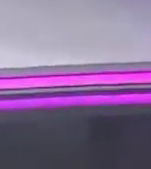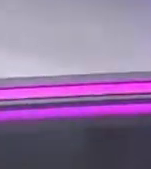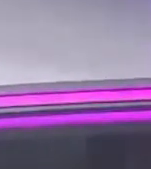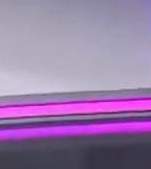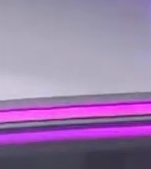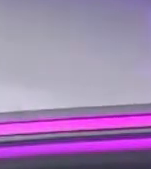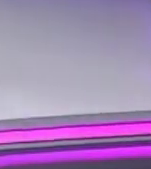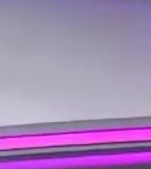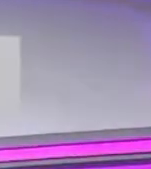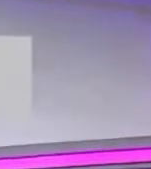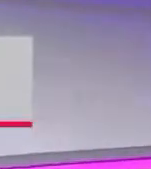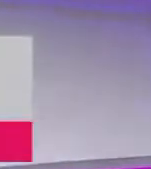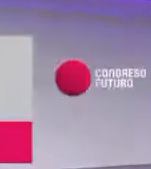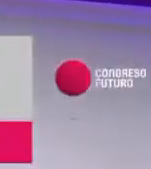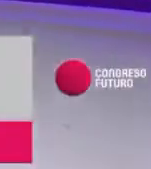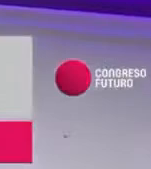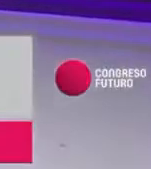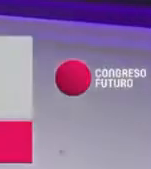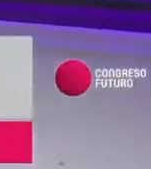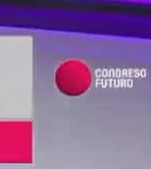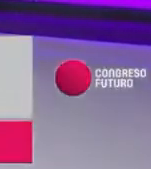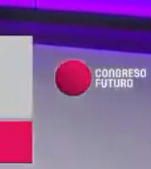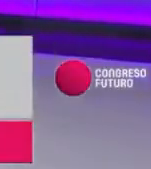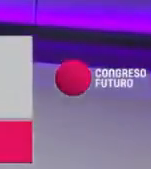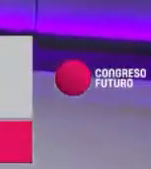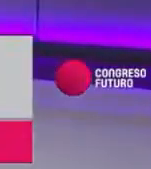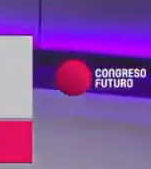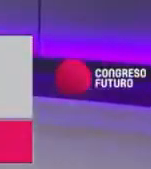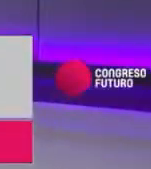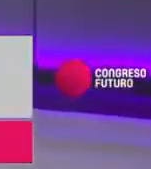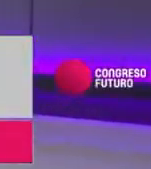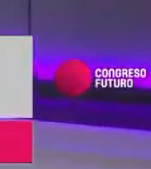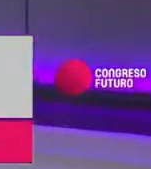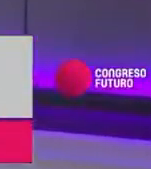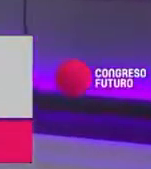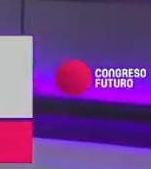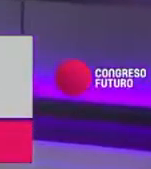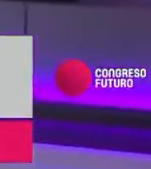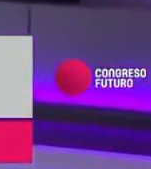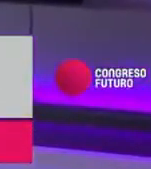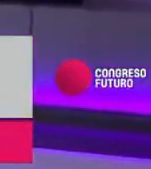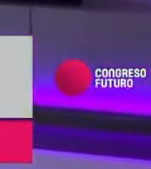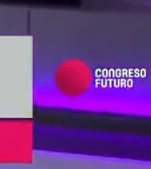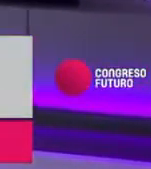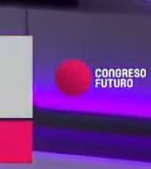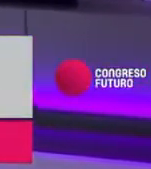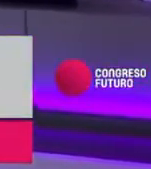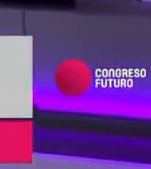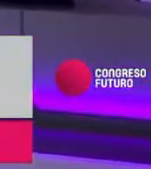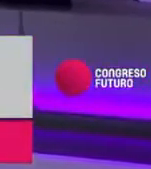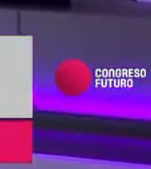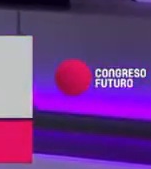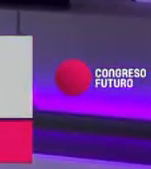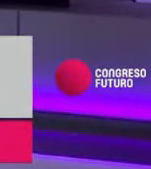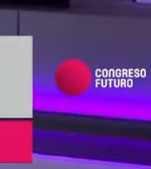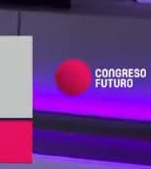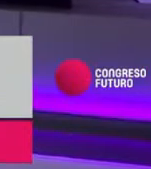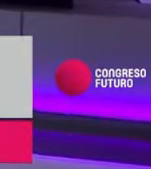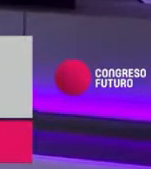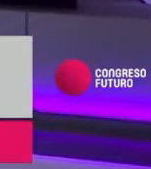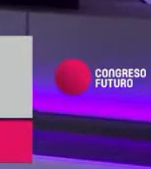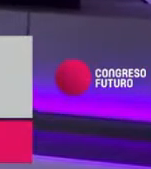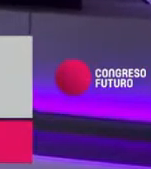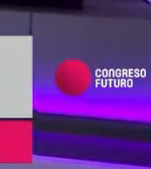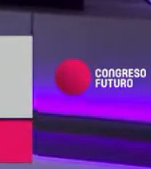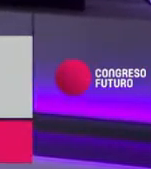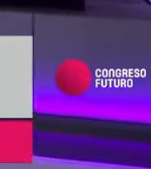Gracias, Andrea, porque para hablar de las novedades de Congreso Futuro, del valor de Congreso Futuro, instalando esta necesaria conversación